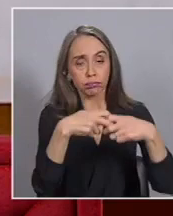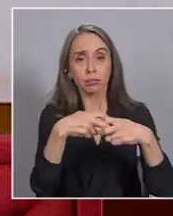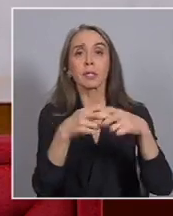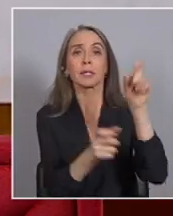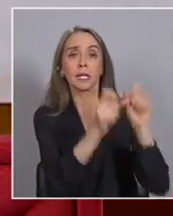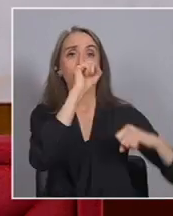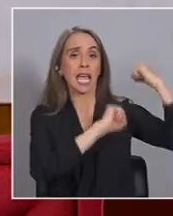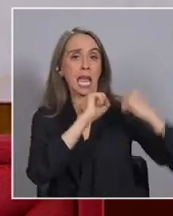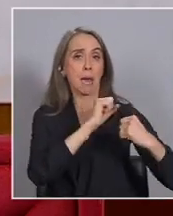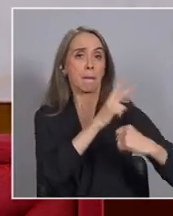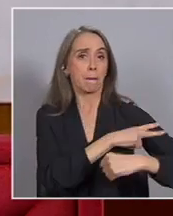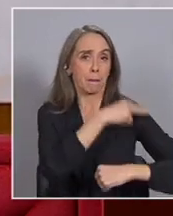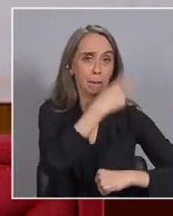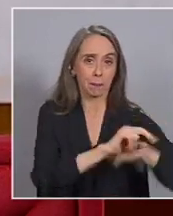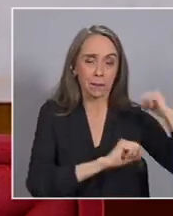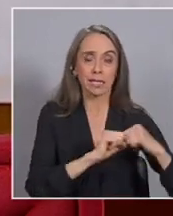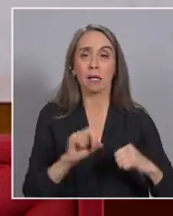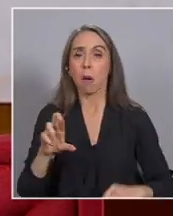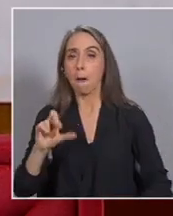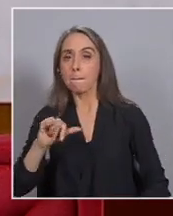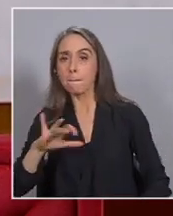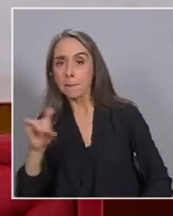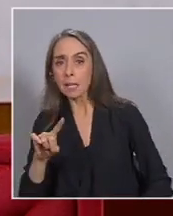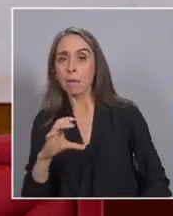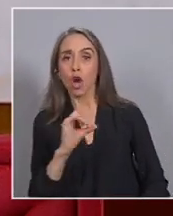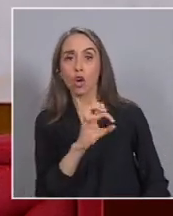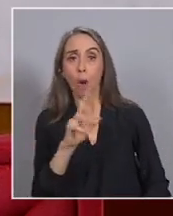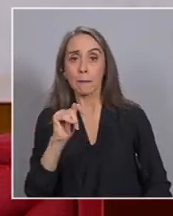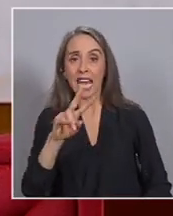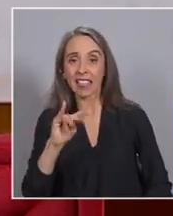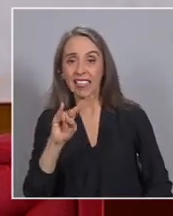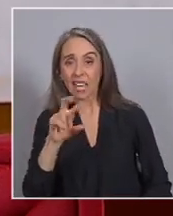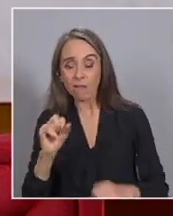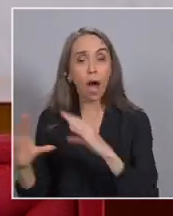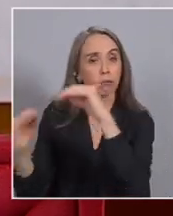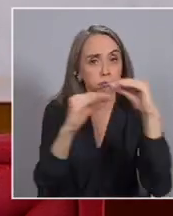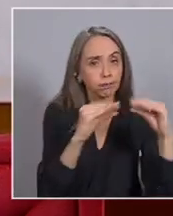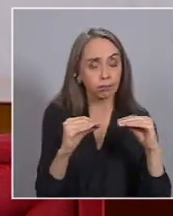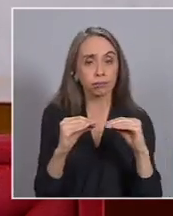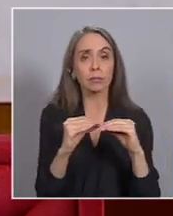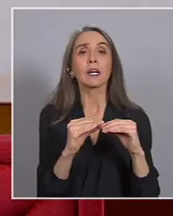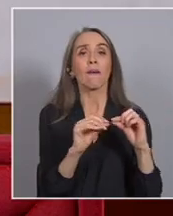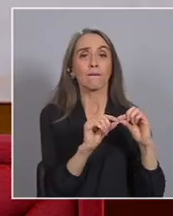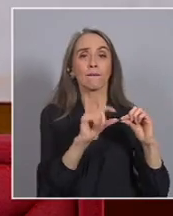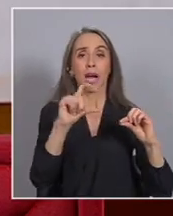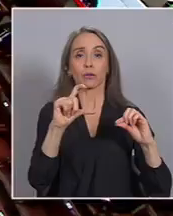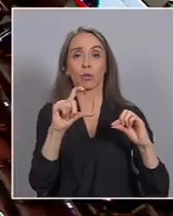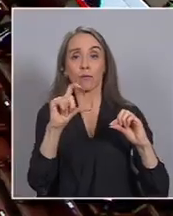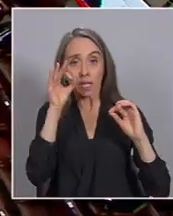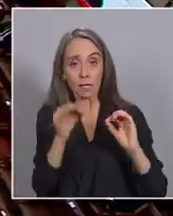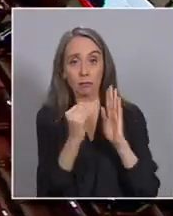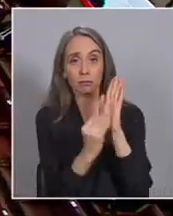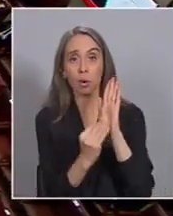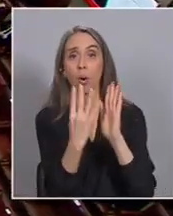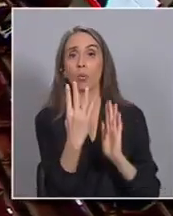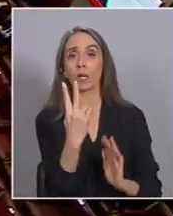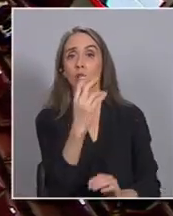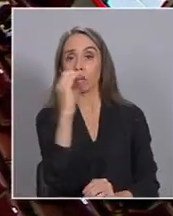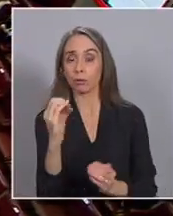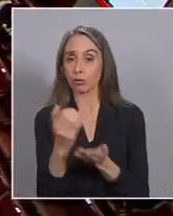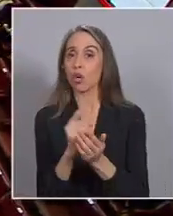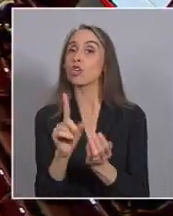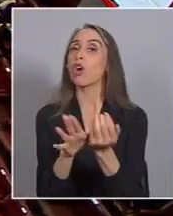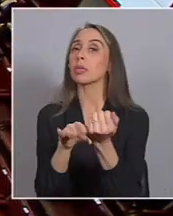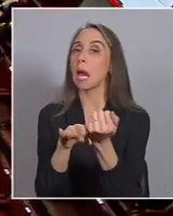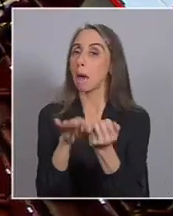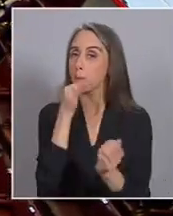el mundo empresarial y con las pymes y las cooperativas, vamos a lograr un aumento nominal de 42%. Pero no hagamos